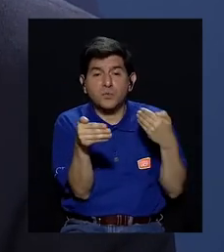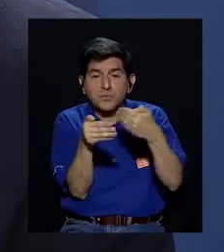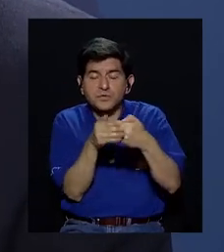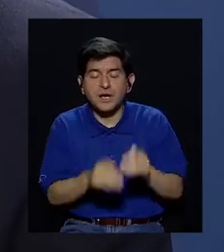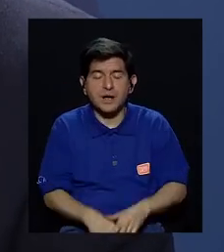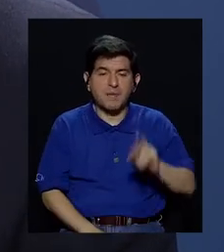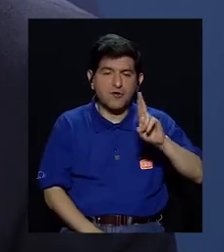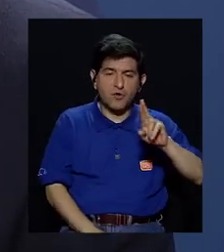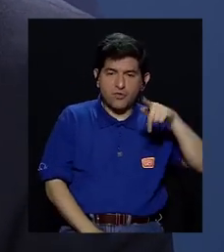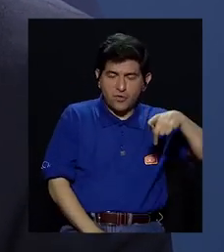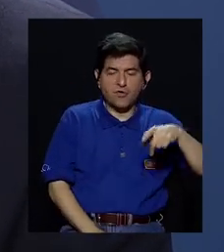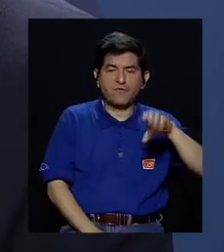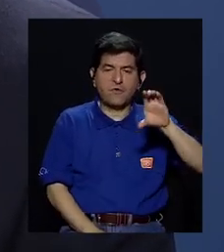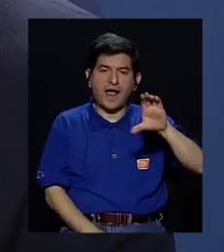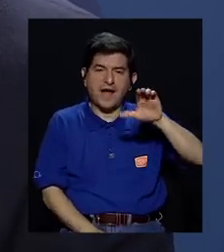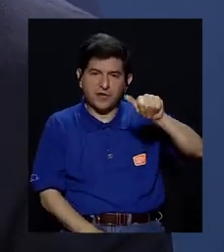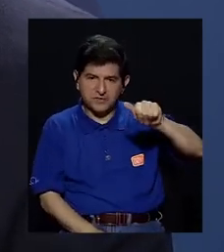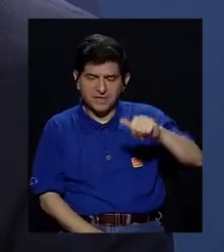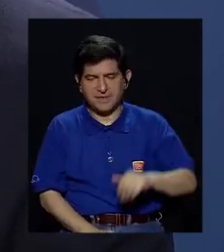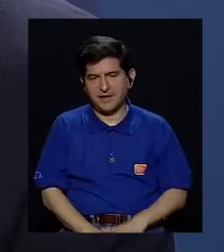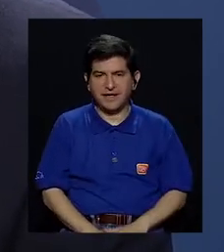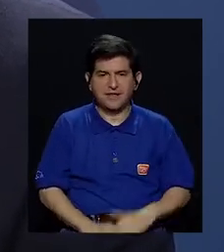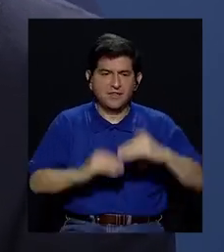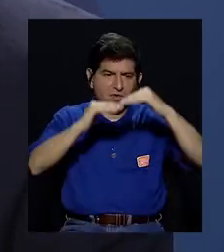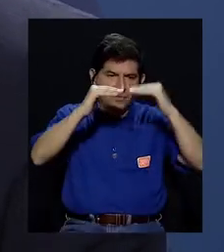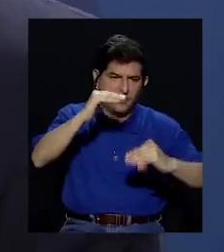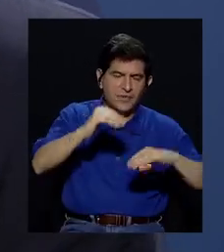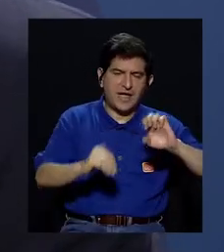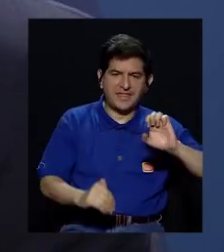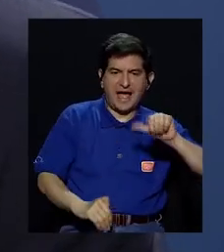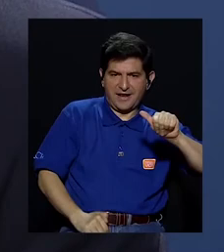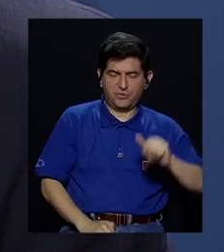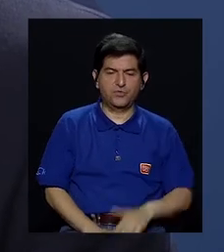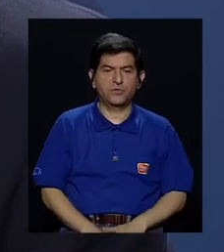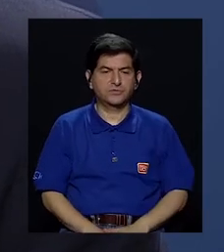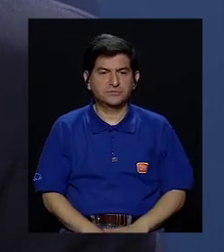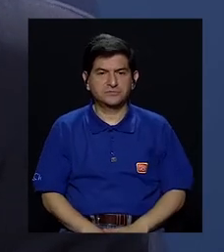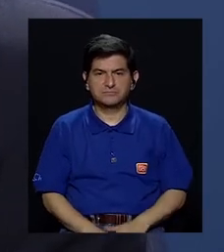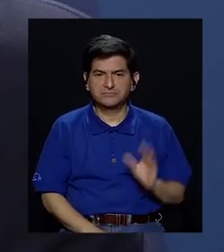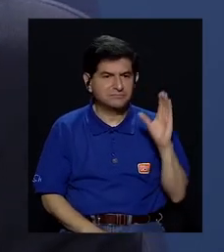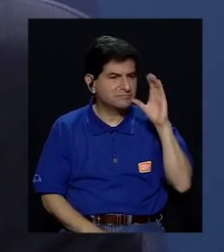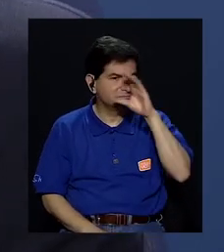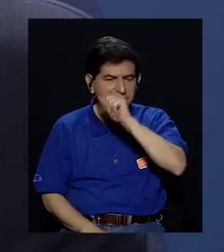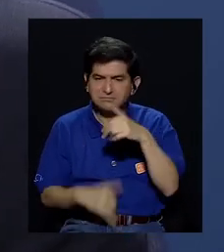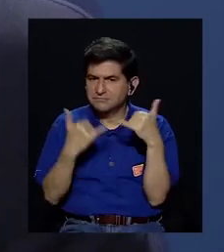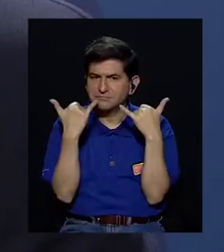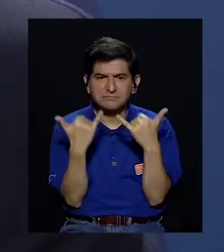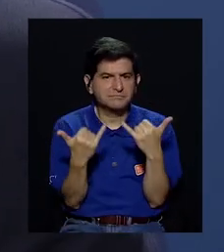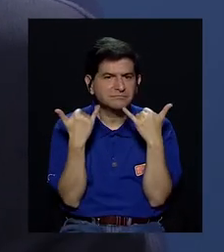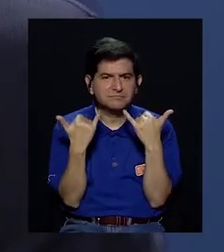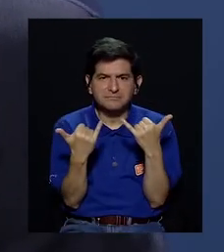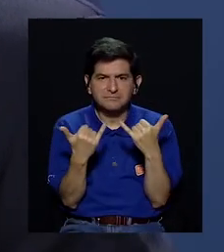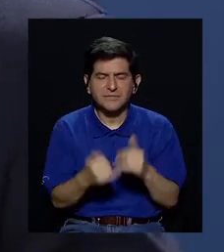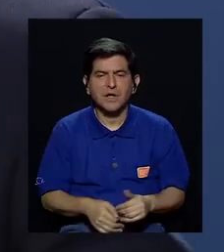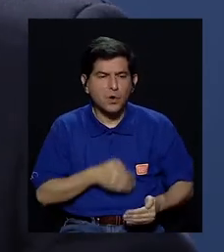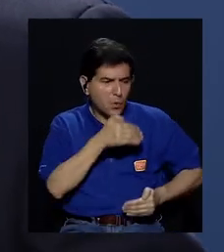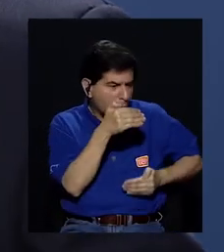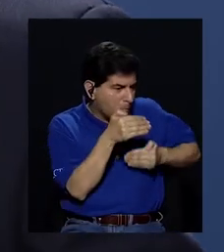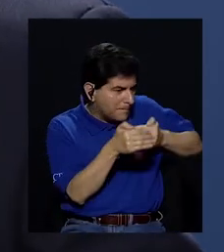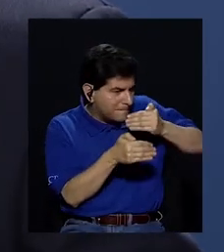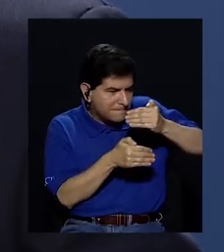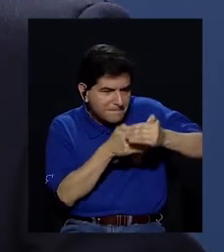cercano que está entre rolfo pizza carlos alvarado poquito más abajo edgardo ahora ya no notamos en este momento una